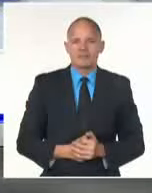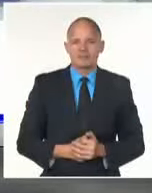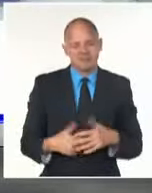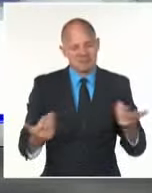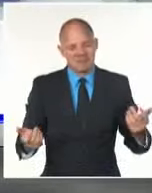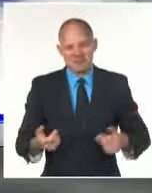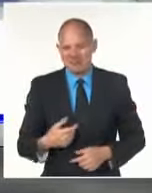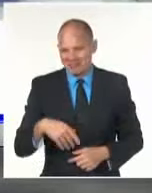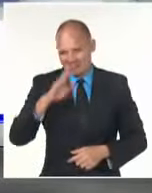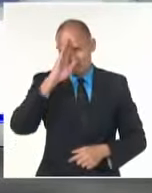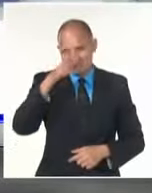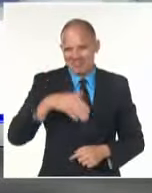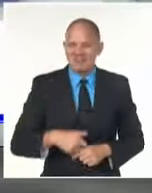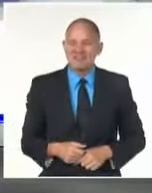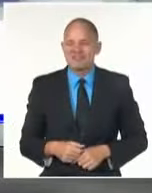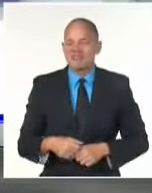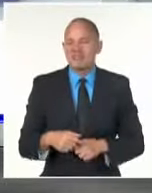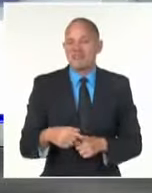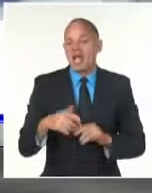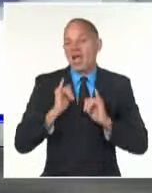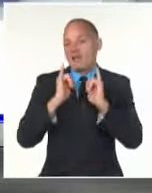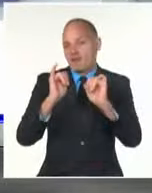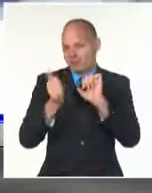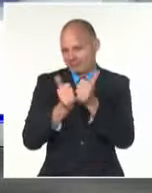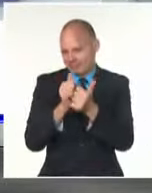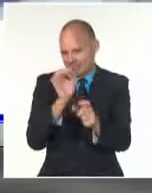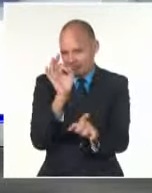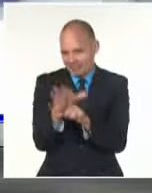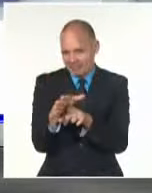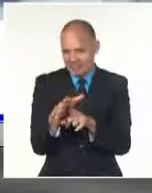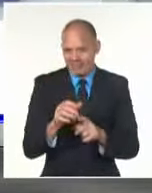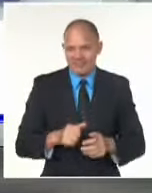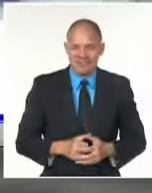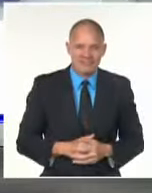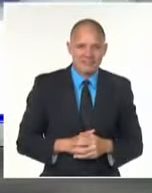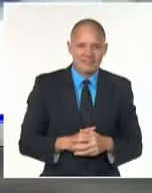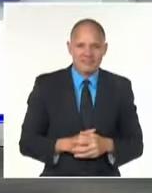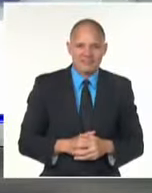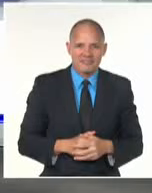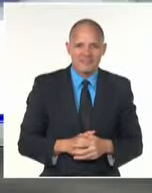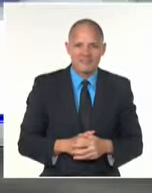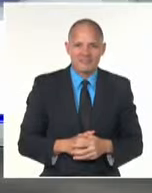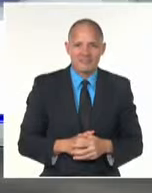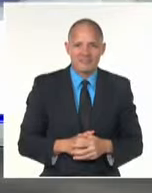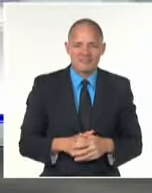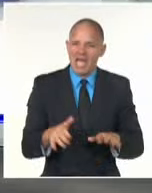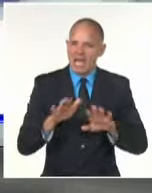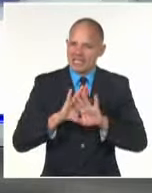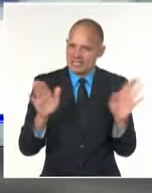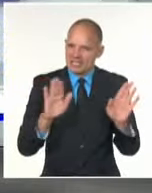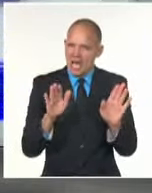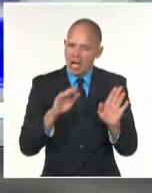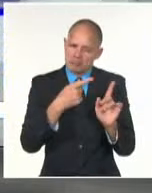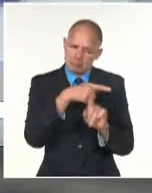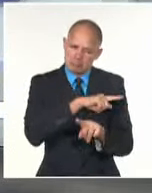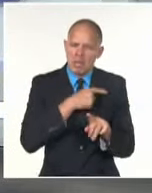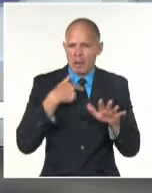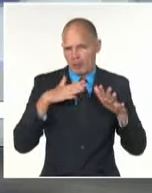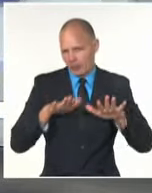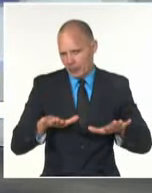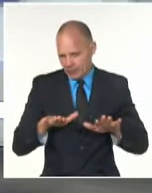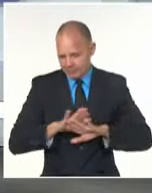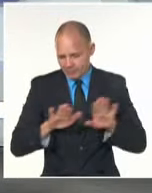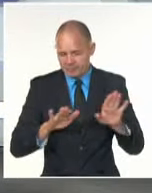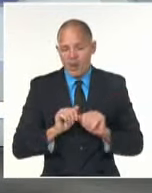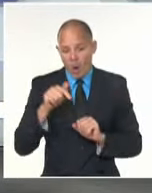Buenas noches, ya comenzamos nuestro segmento deportivo en la emisión estelar. Después de la jornada de descanso y traslado de hoy lunes,